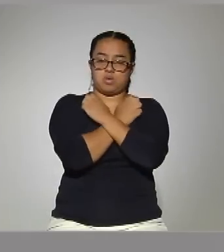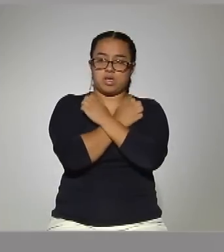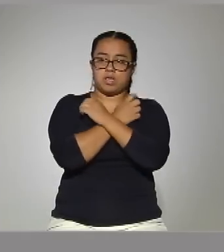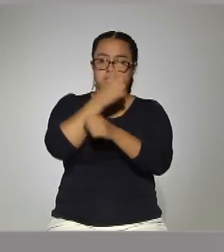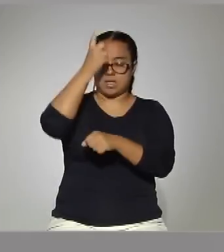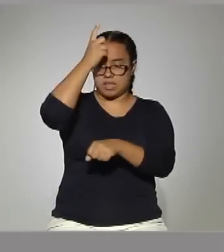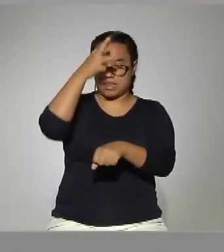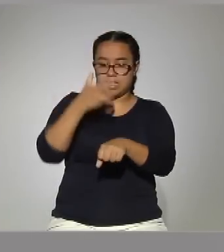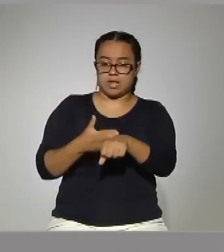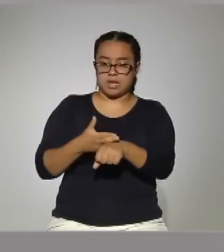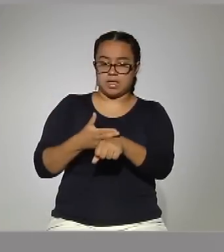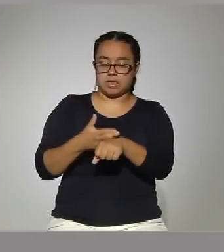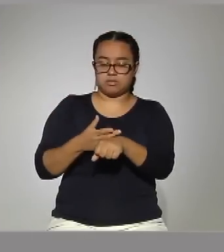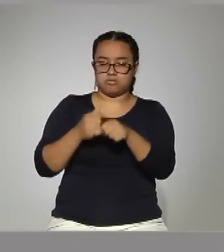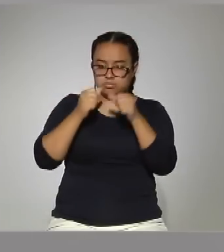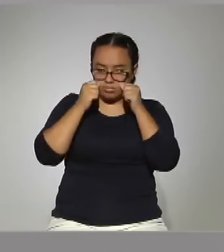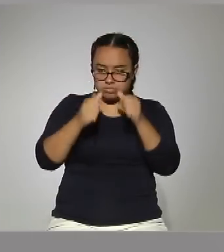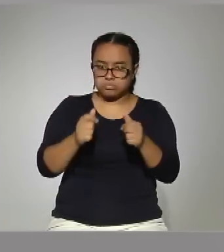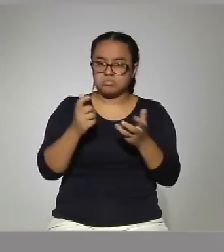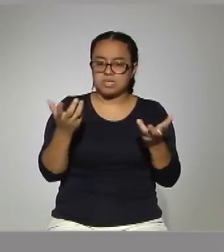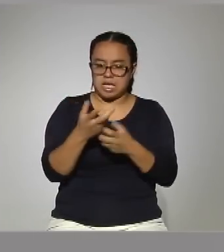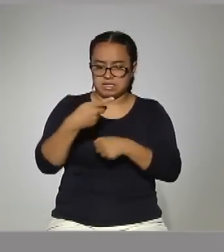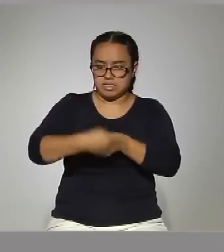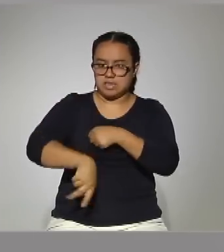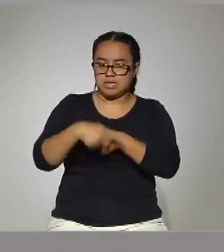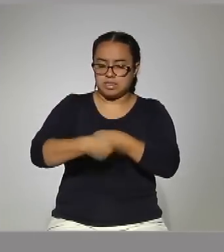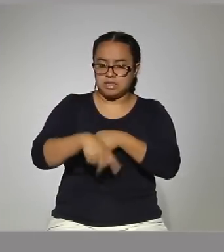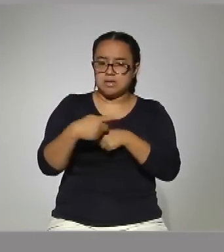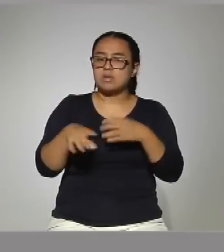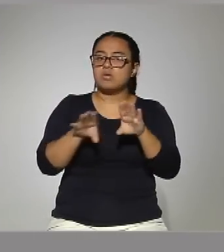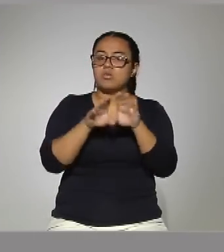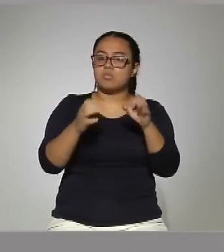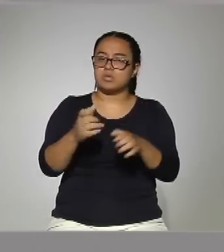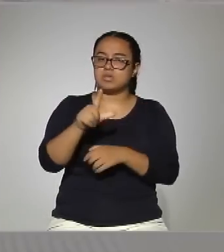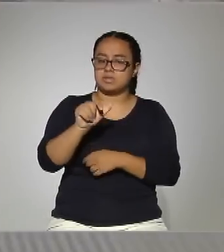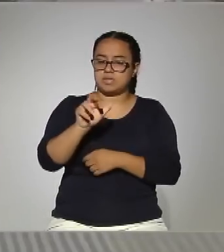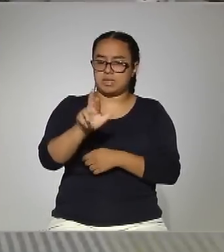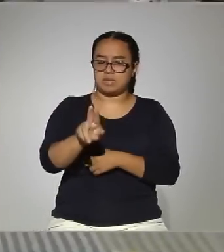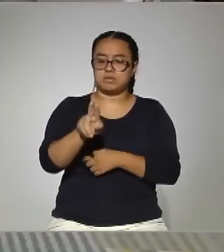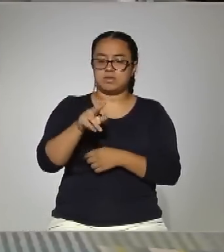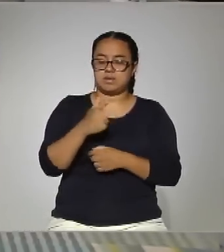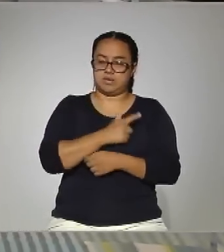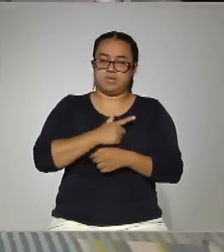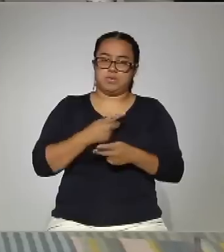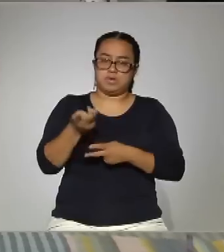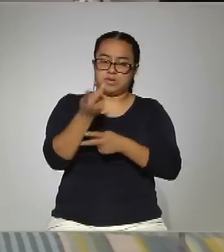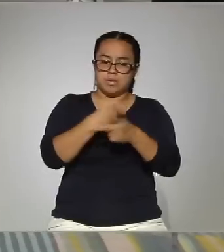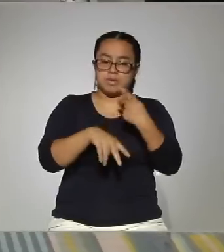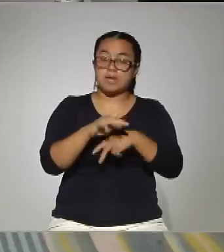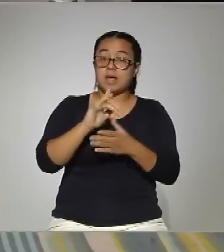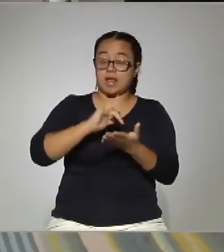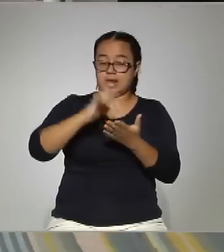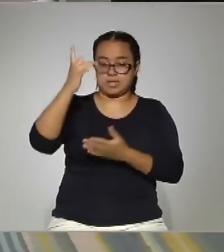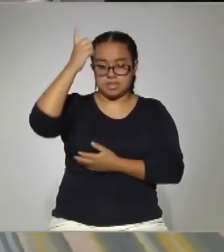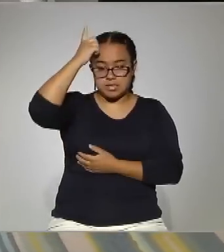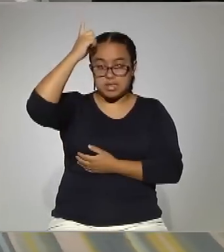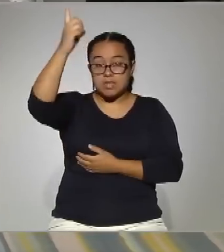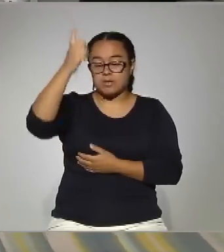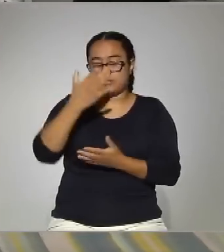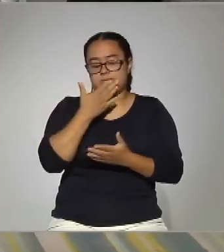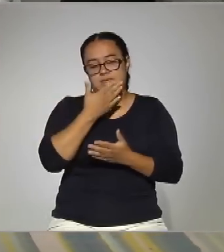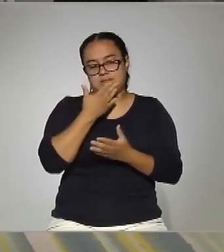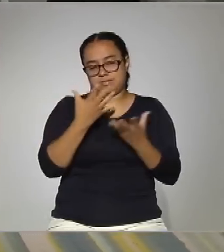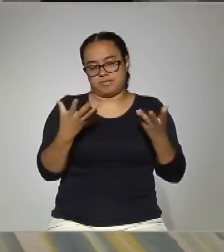directora de los Centros de Atención a Conductas de Riesgo. ¿Cómo estás, Lau? Qué gusto tenerte por Cris, aquí. Gracias a Dios aquí